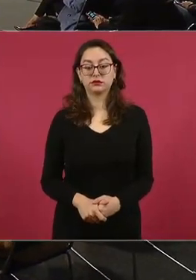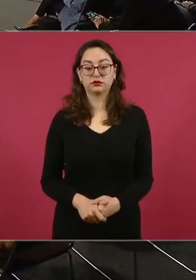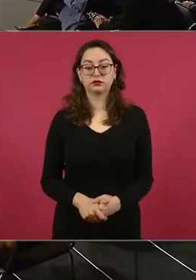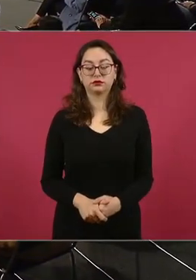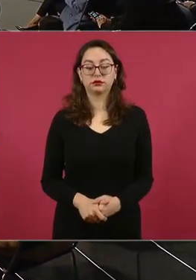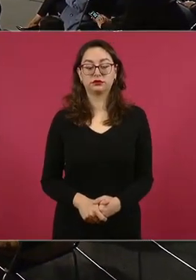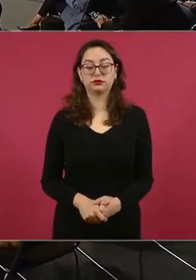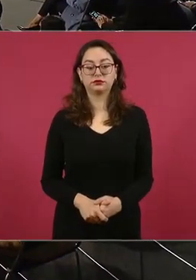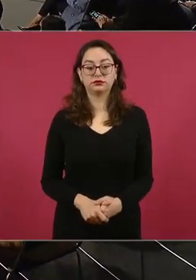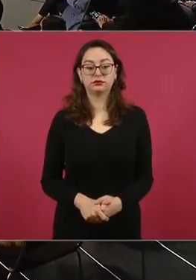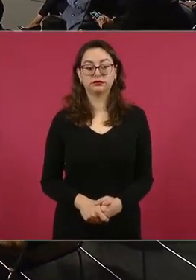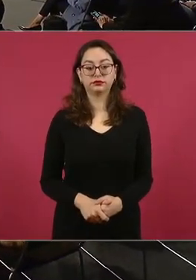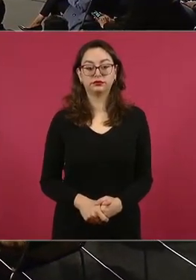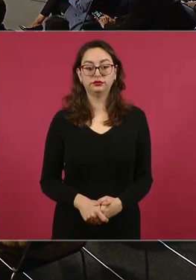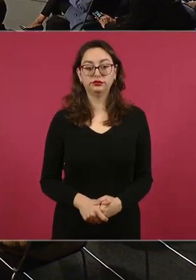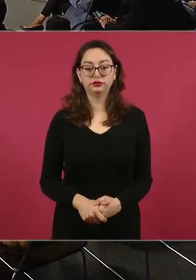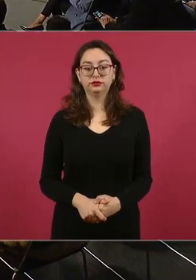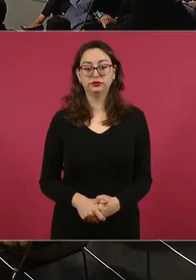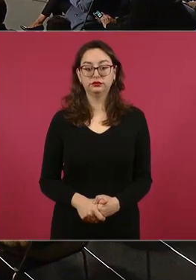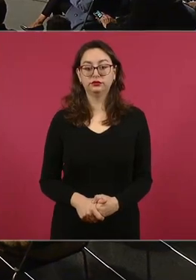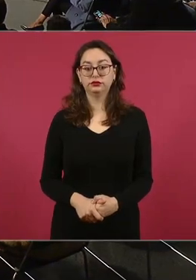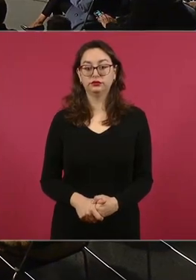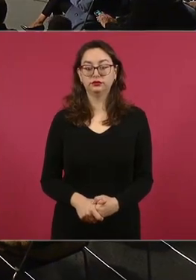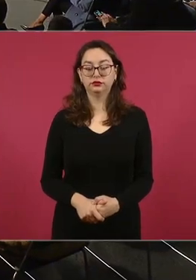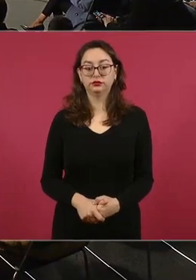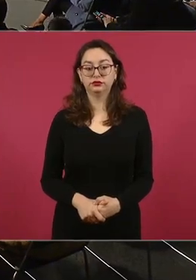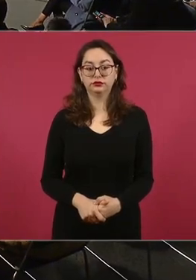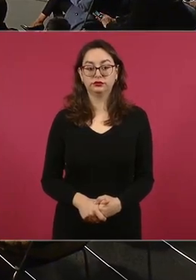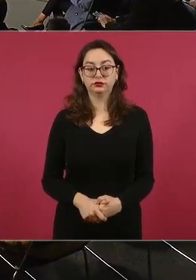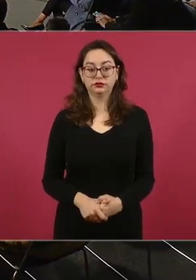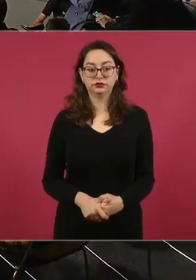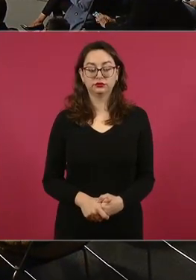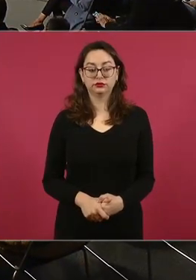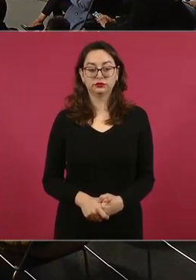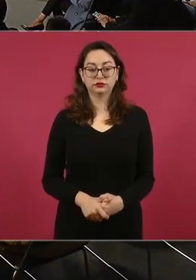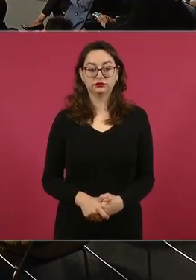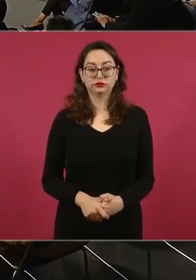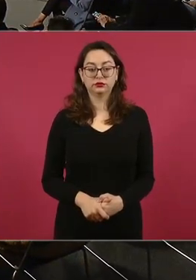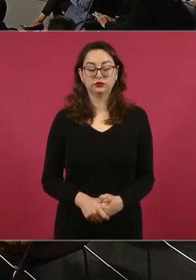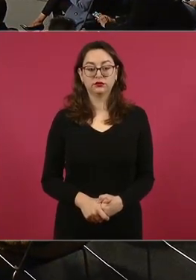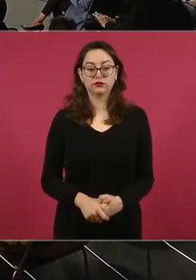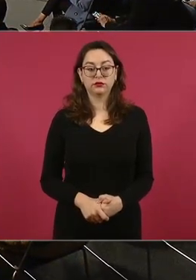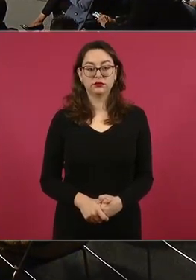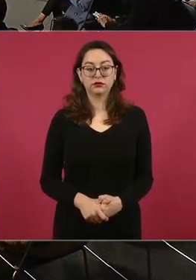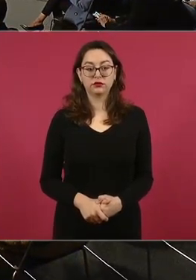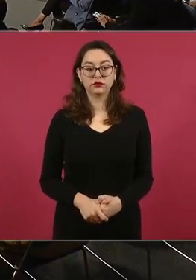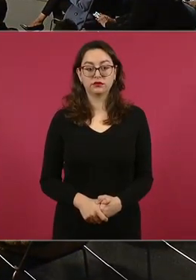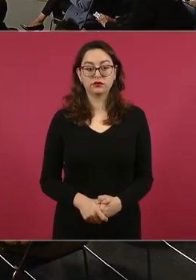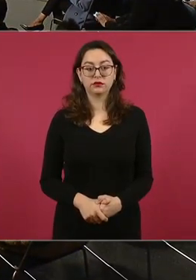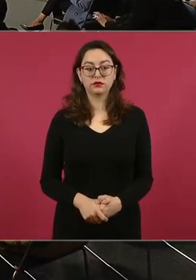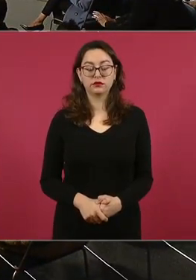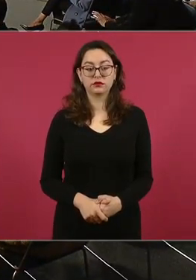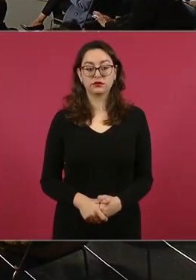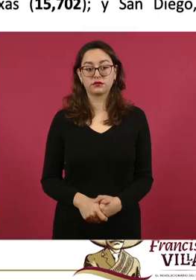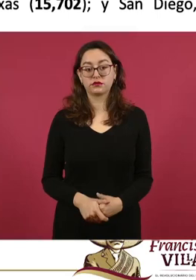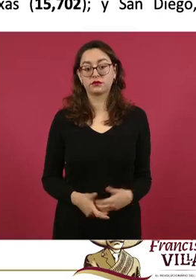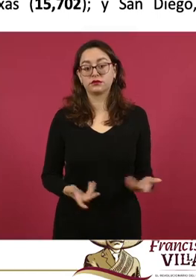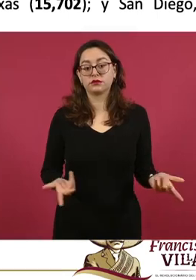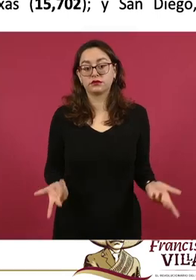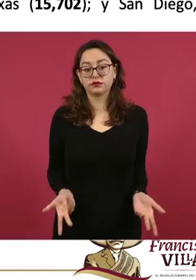Y pues los incrementos, volvemos a lo mismo, pues tienen que